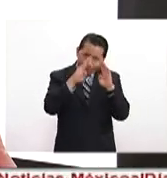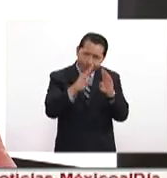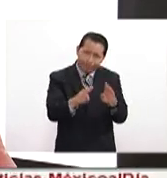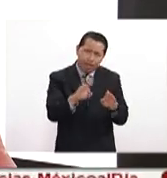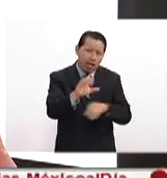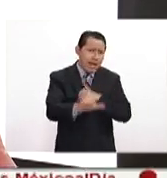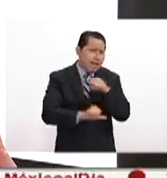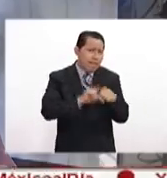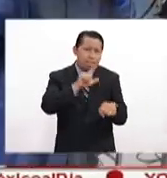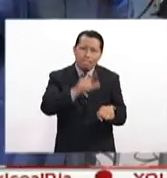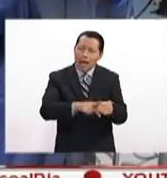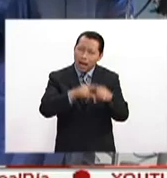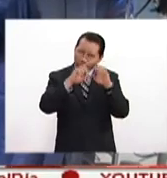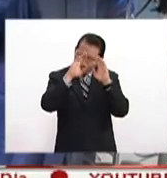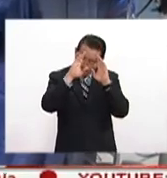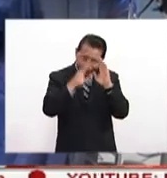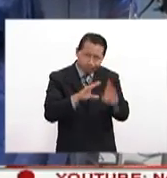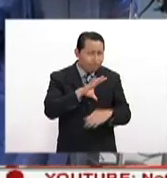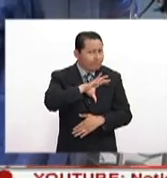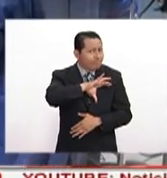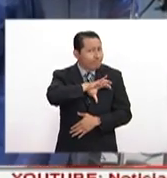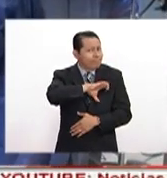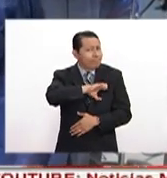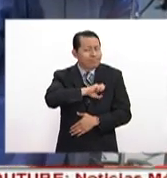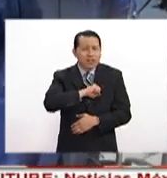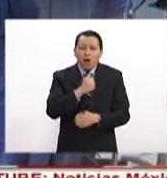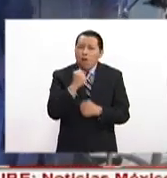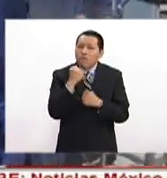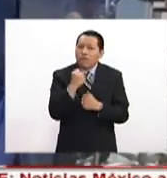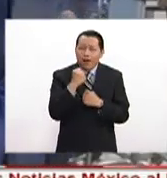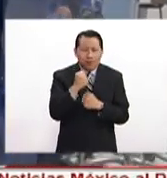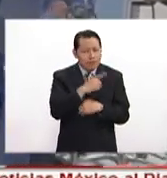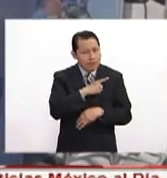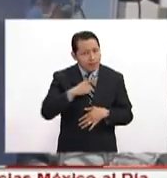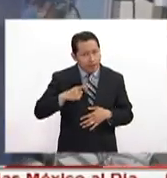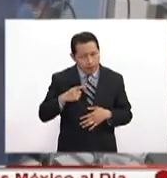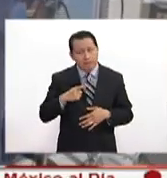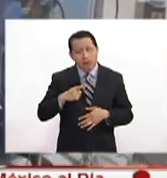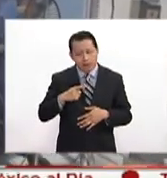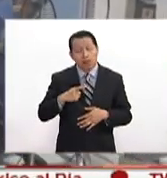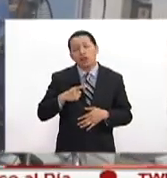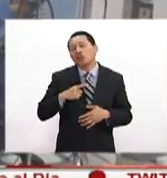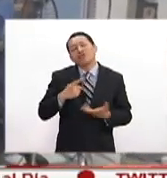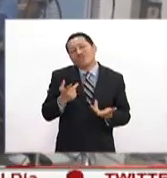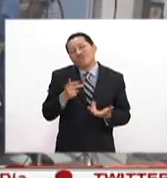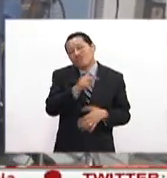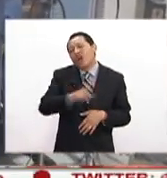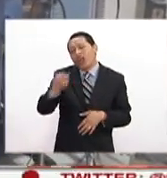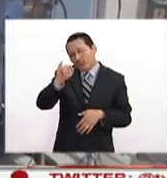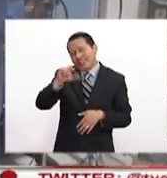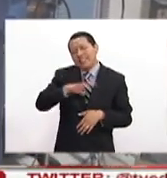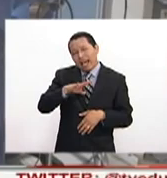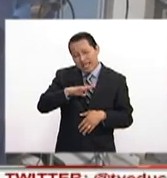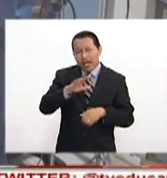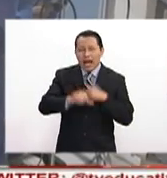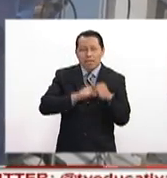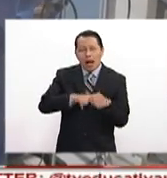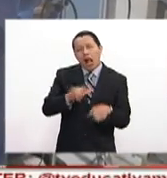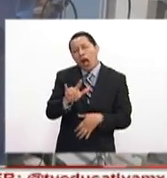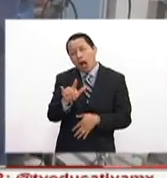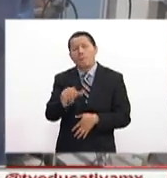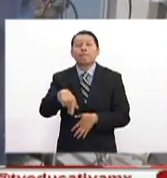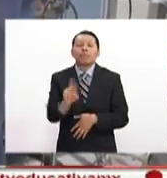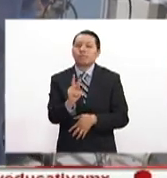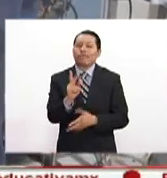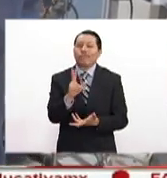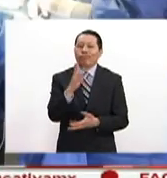y el bienestar animal. Es lo primero que debe tener un amor por los animales. Eso es todo el mundo lo tenemos. Pero la otra no es una carrera sencilla, es